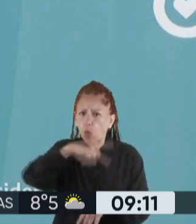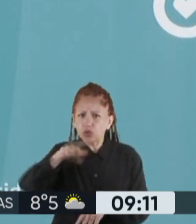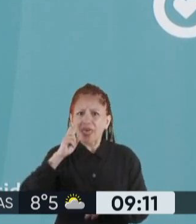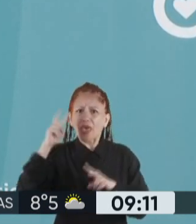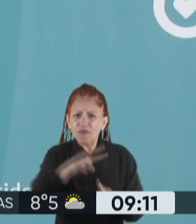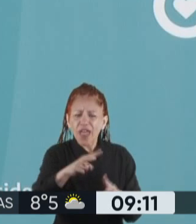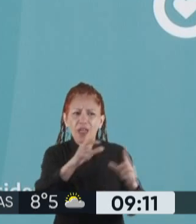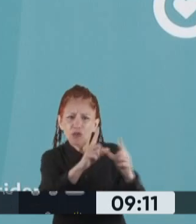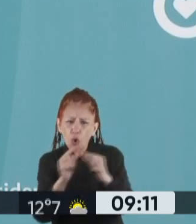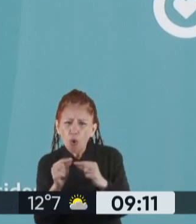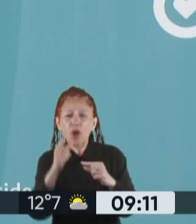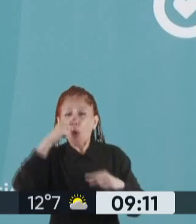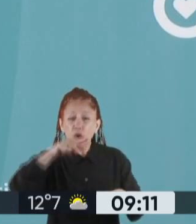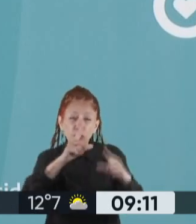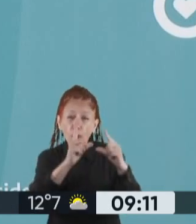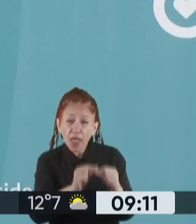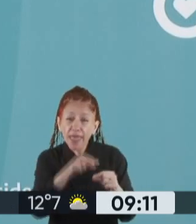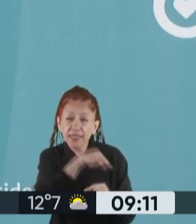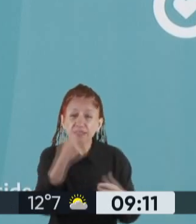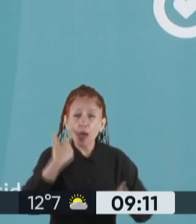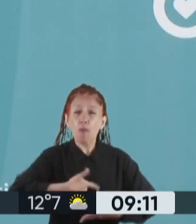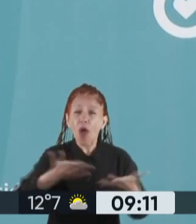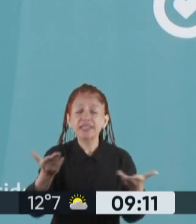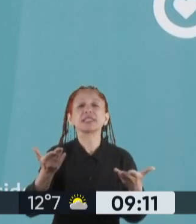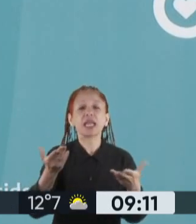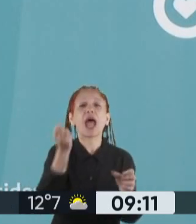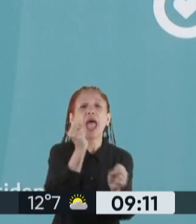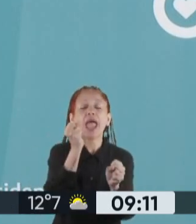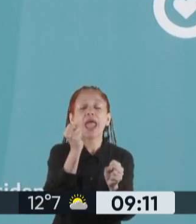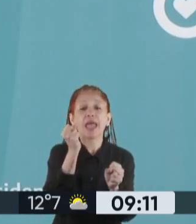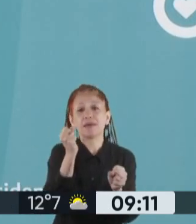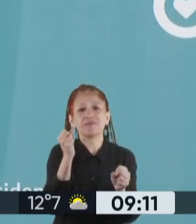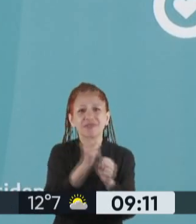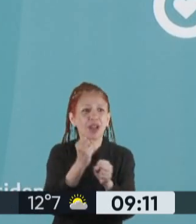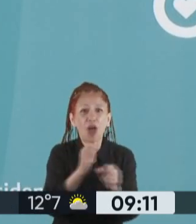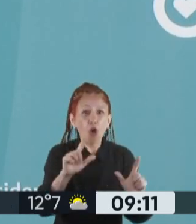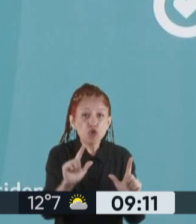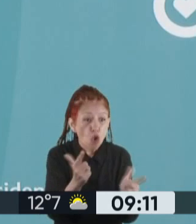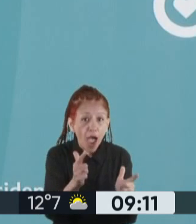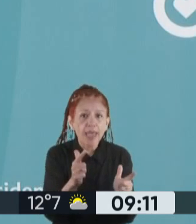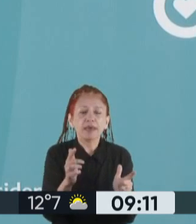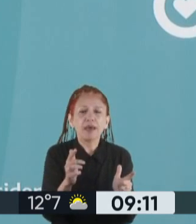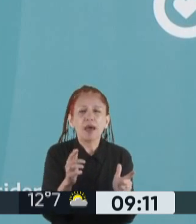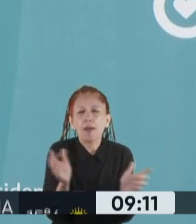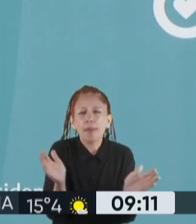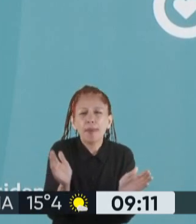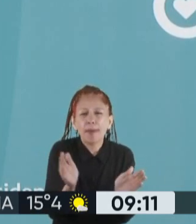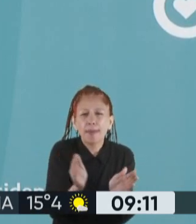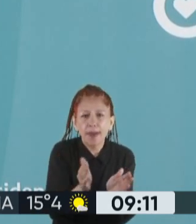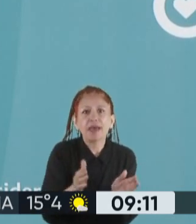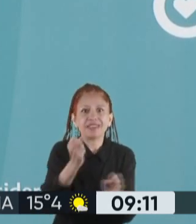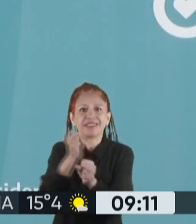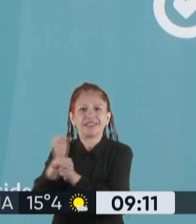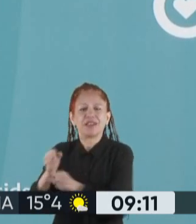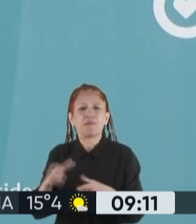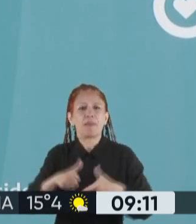en los índices. El último índice nos muestra que el desempleo ha descendido ya por debajo del 7%. Ese es un